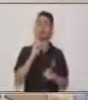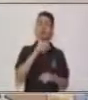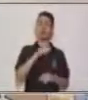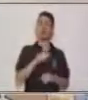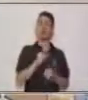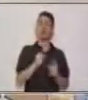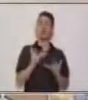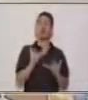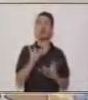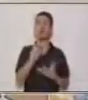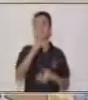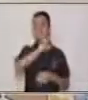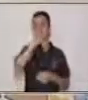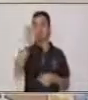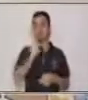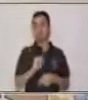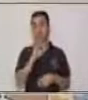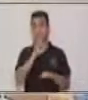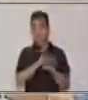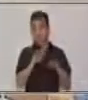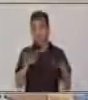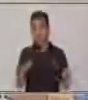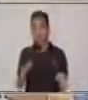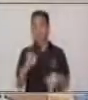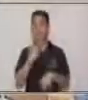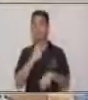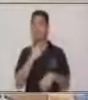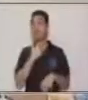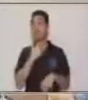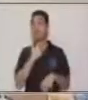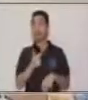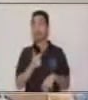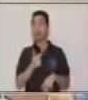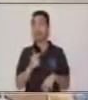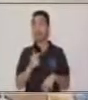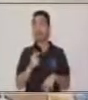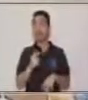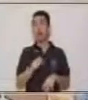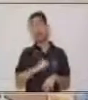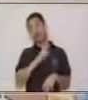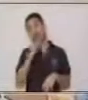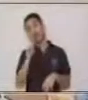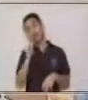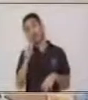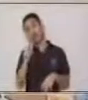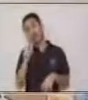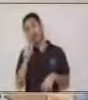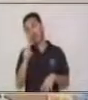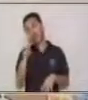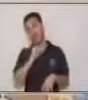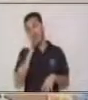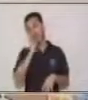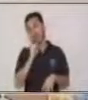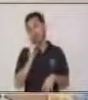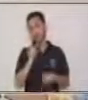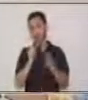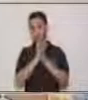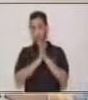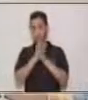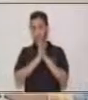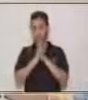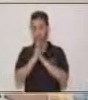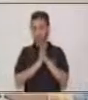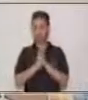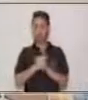los niños encuestados les gusta el helado de chocolate? Vuelvo y